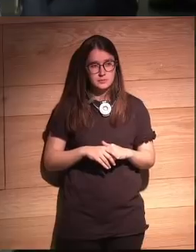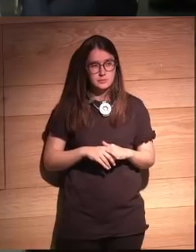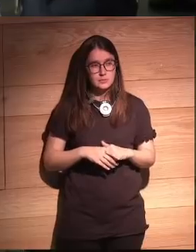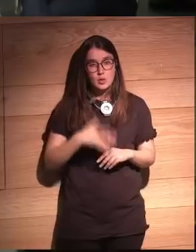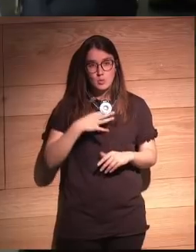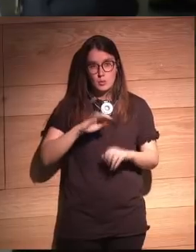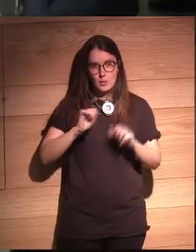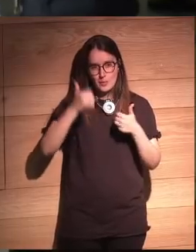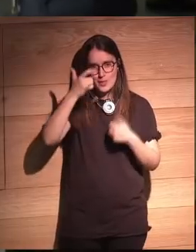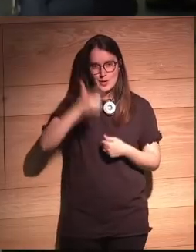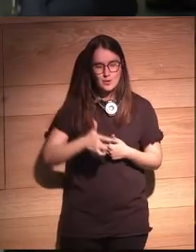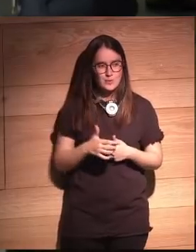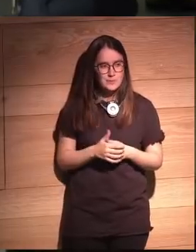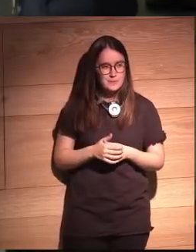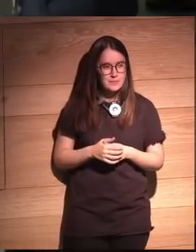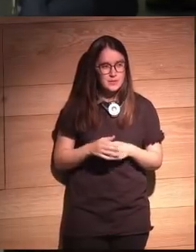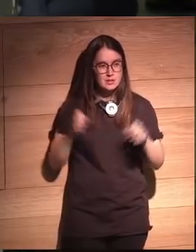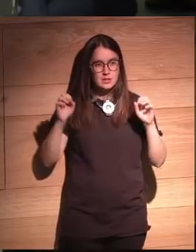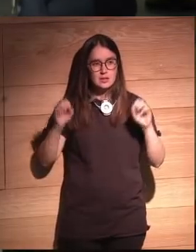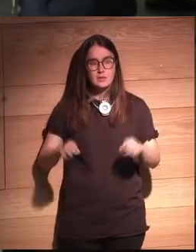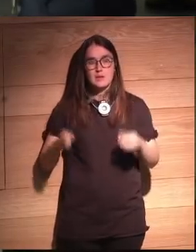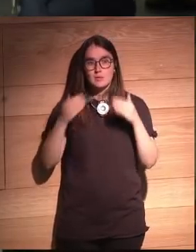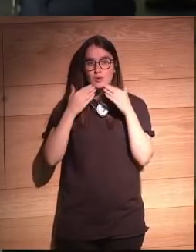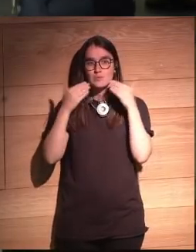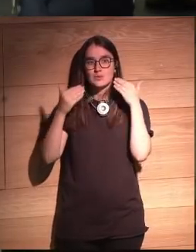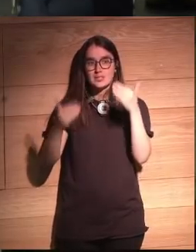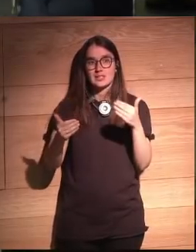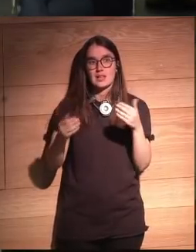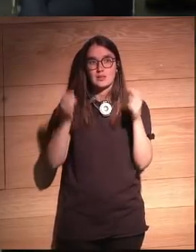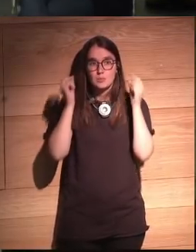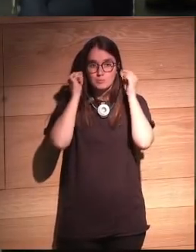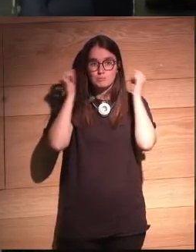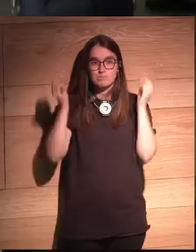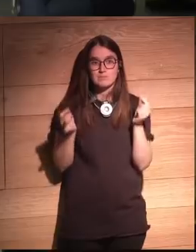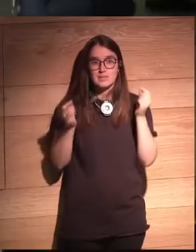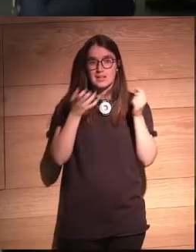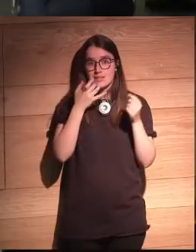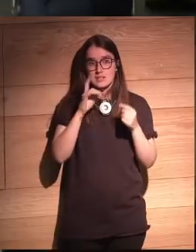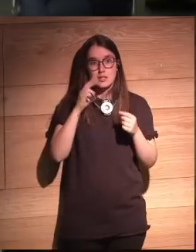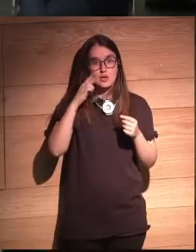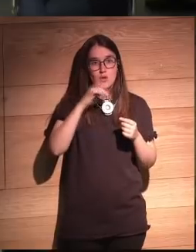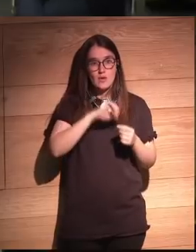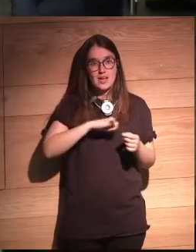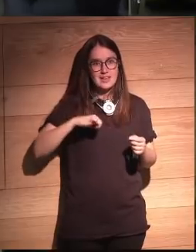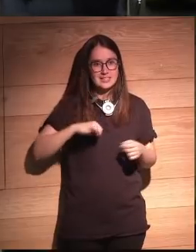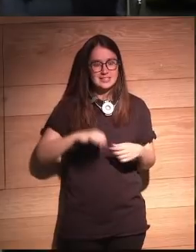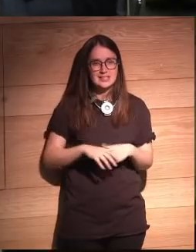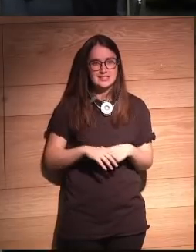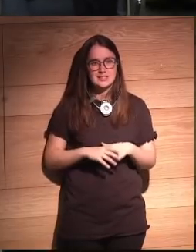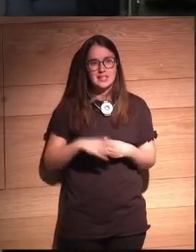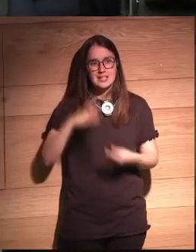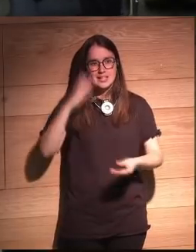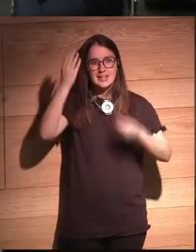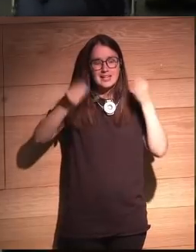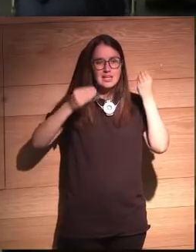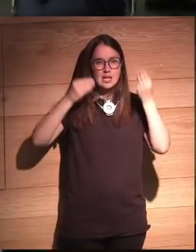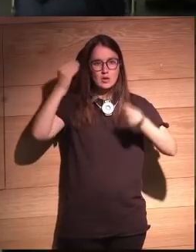Podría empezar yo. Vale, pues muchas gracias. Me voy a quitar los auriculares, que si no me oigo hablar yo a mí mismo. Creo que